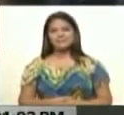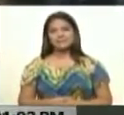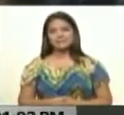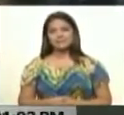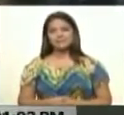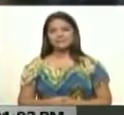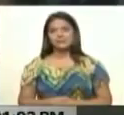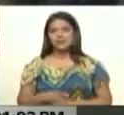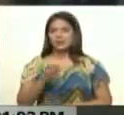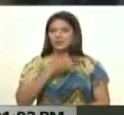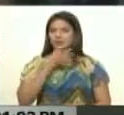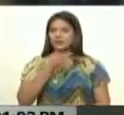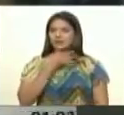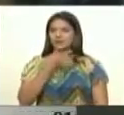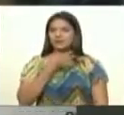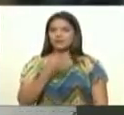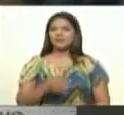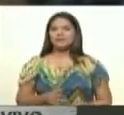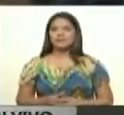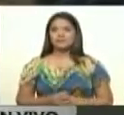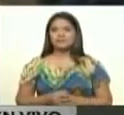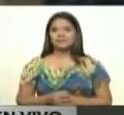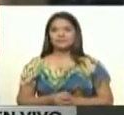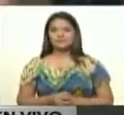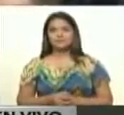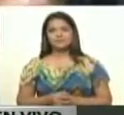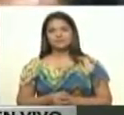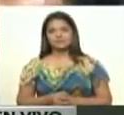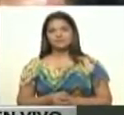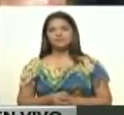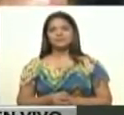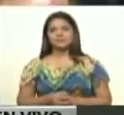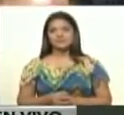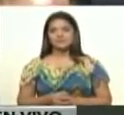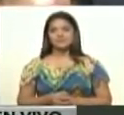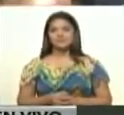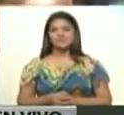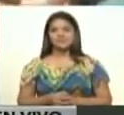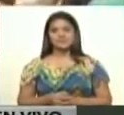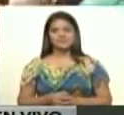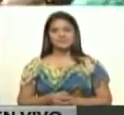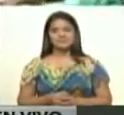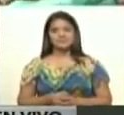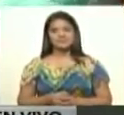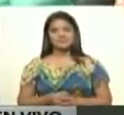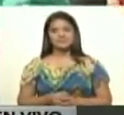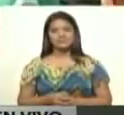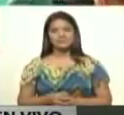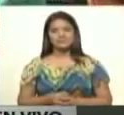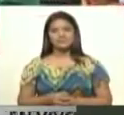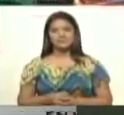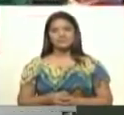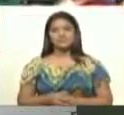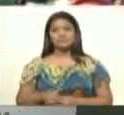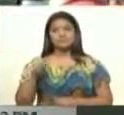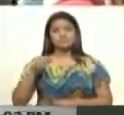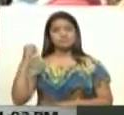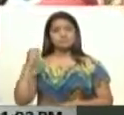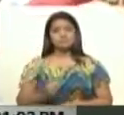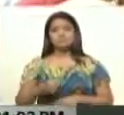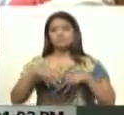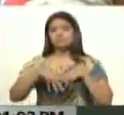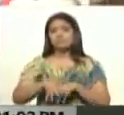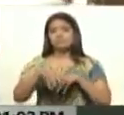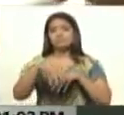Buenas tardes, camarada. Vamos entonces en esta contundente marcha que